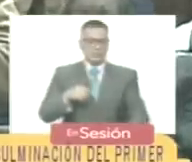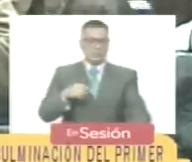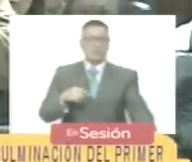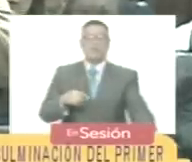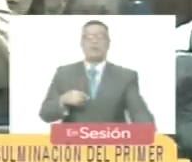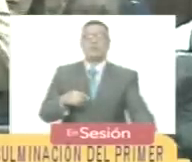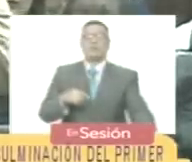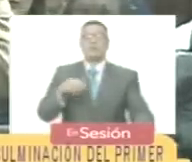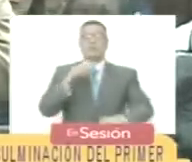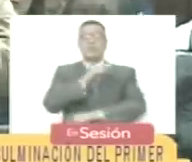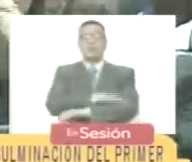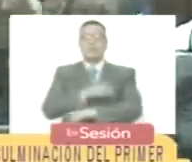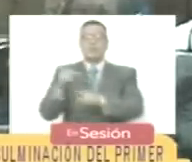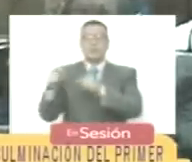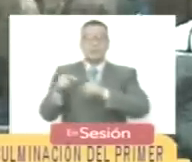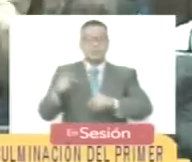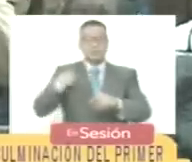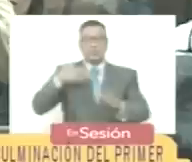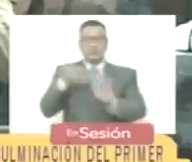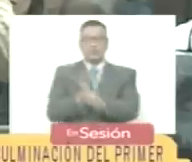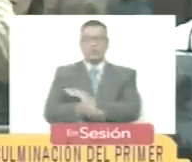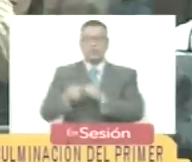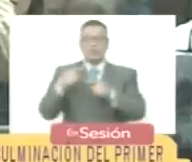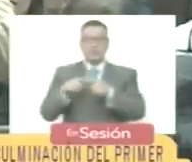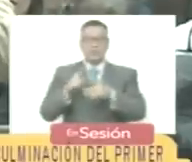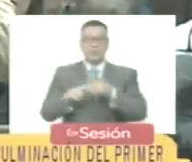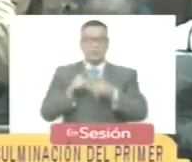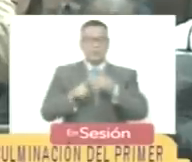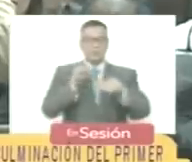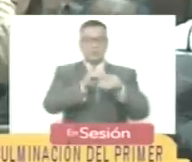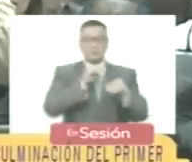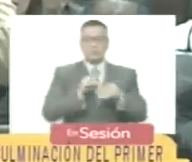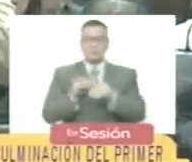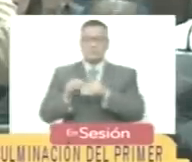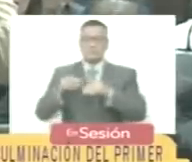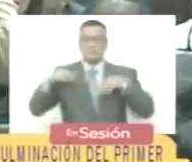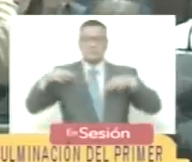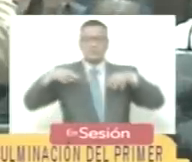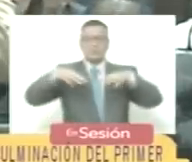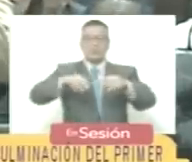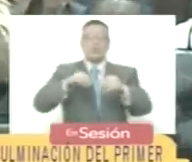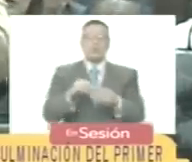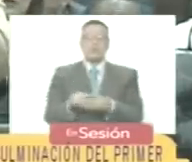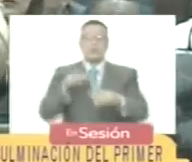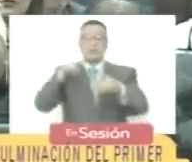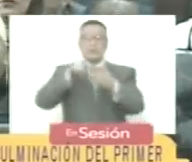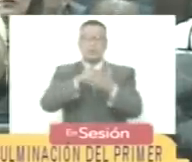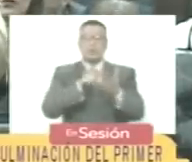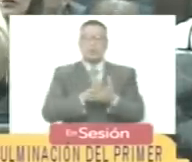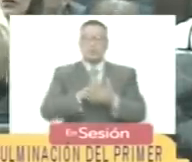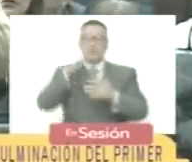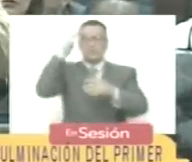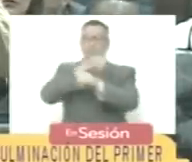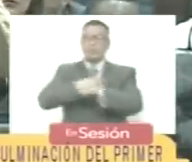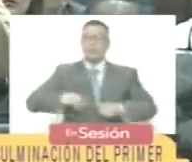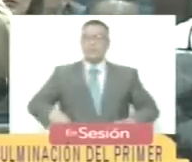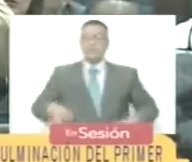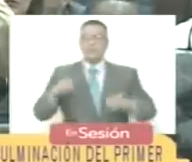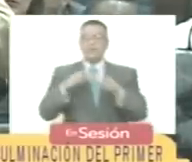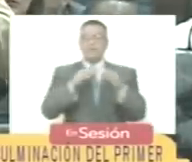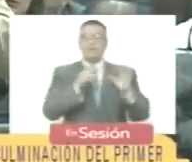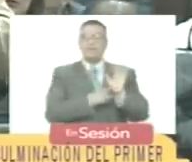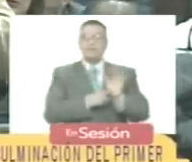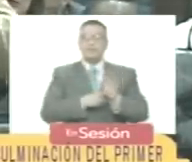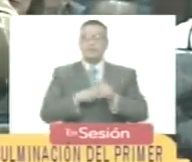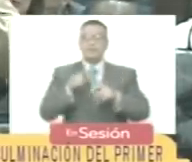el costo que eso significa desde otra oposición que convocaba invasiones, convocaba intervenciones militares, y de esa oposición nos